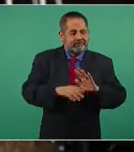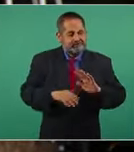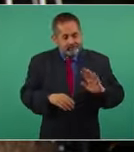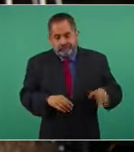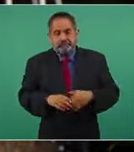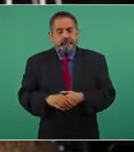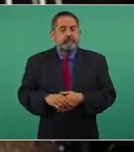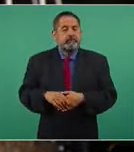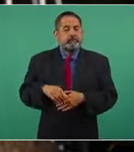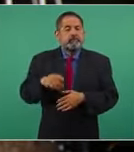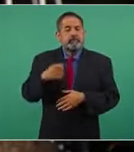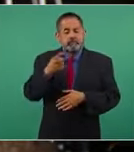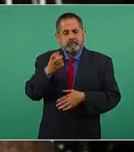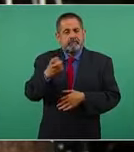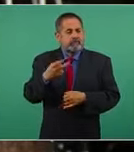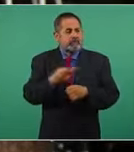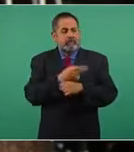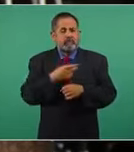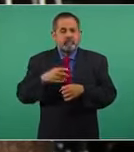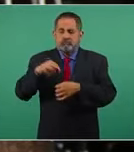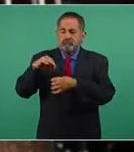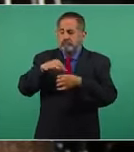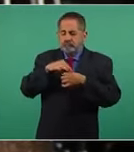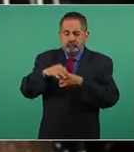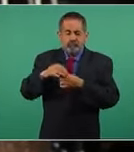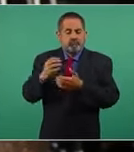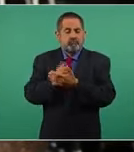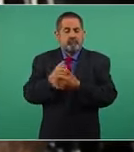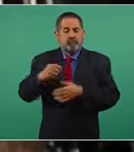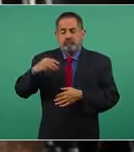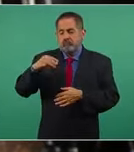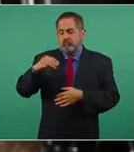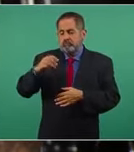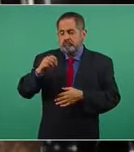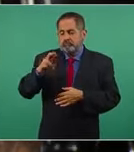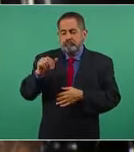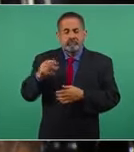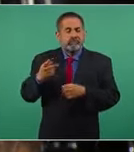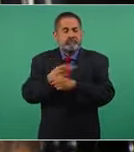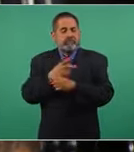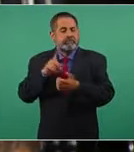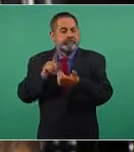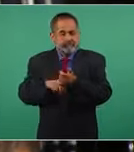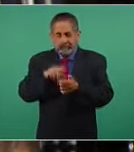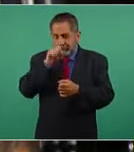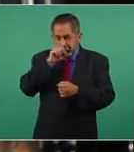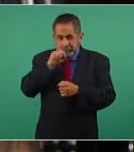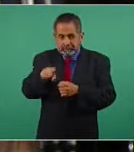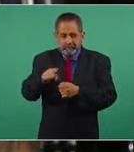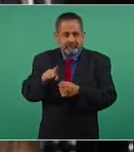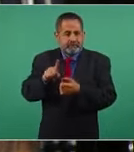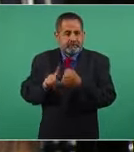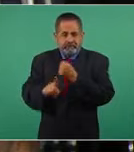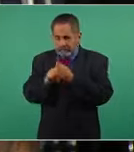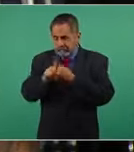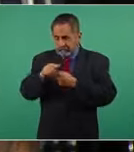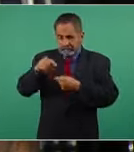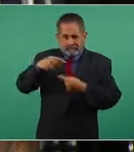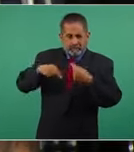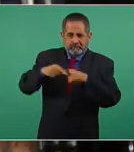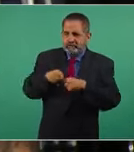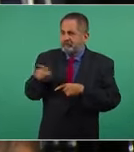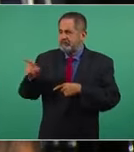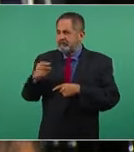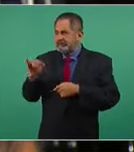en los resultados electorales de Morena el fuego amigo que hubo, la